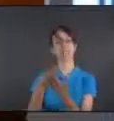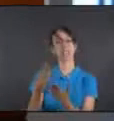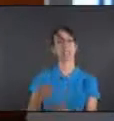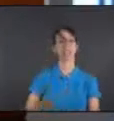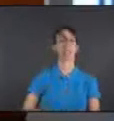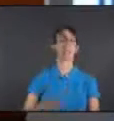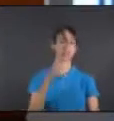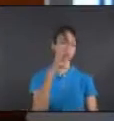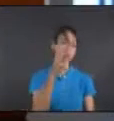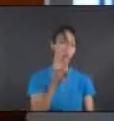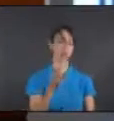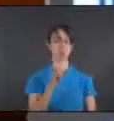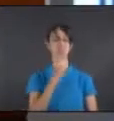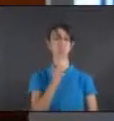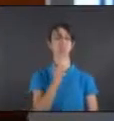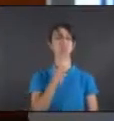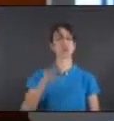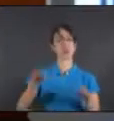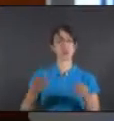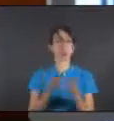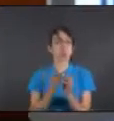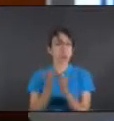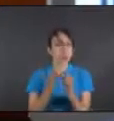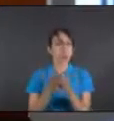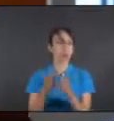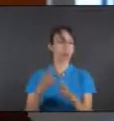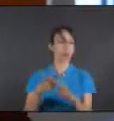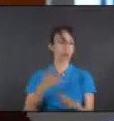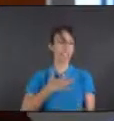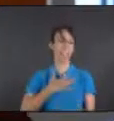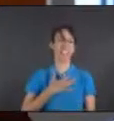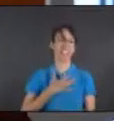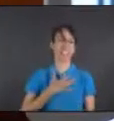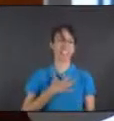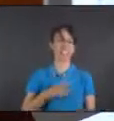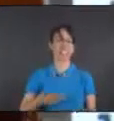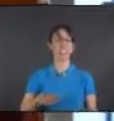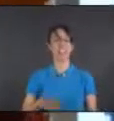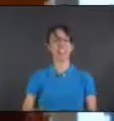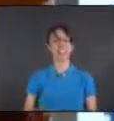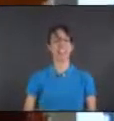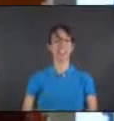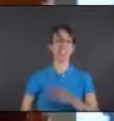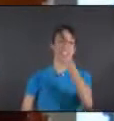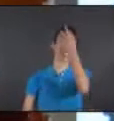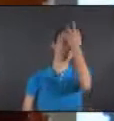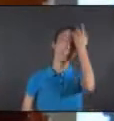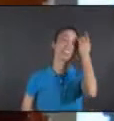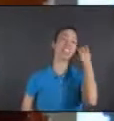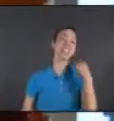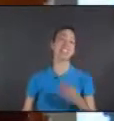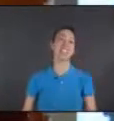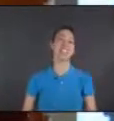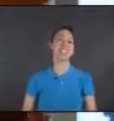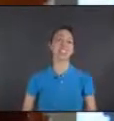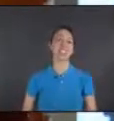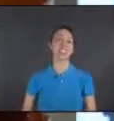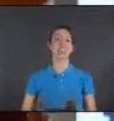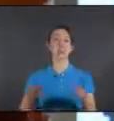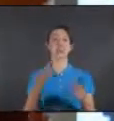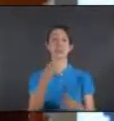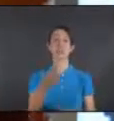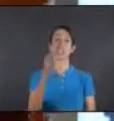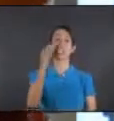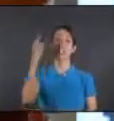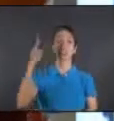Así brevemente, en favor de los que no lograron venir al primer servicio, yo les decía a los hermanos que esta fue una